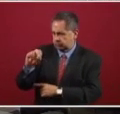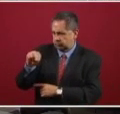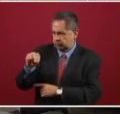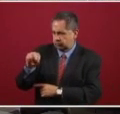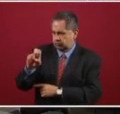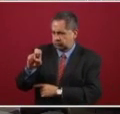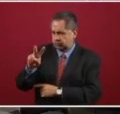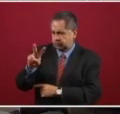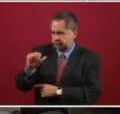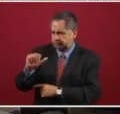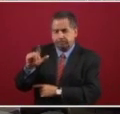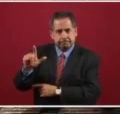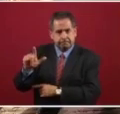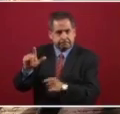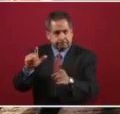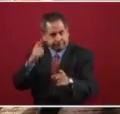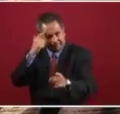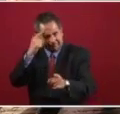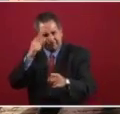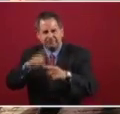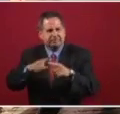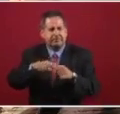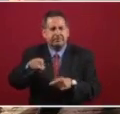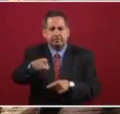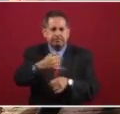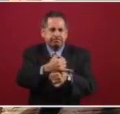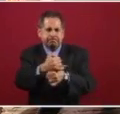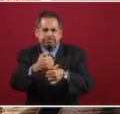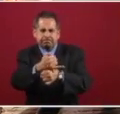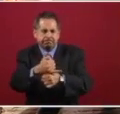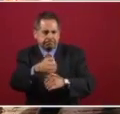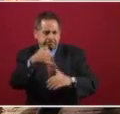que uno de ustedes hizo una investigación,